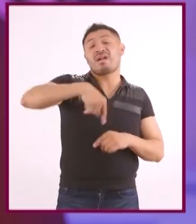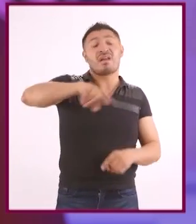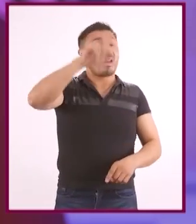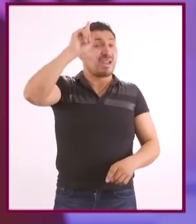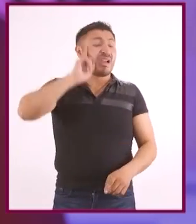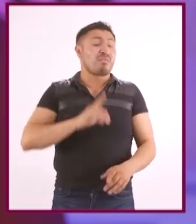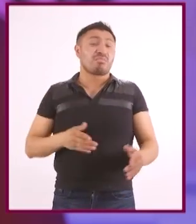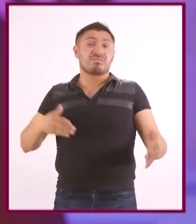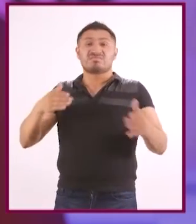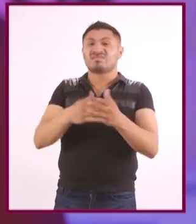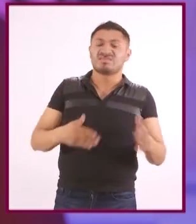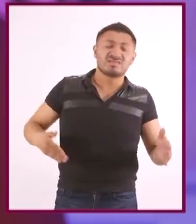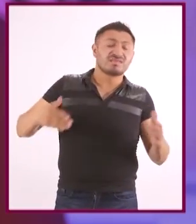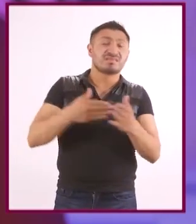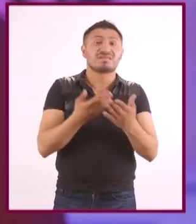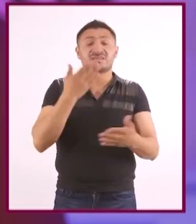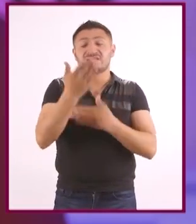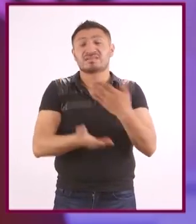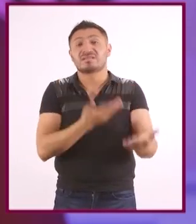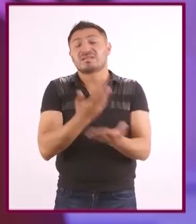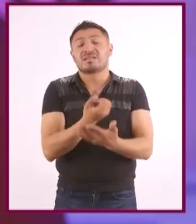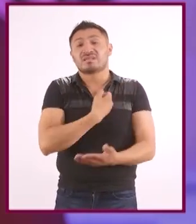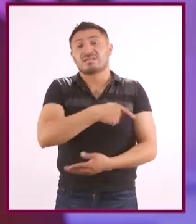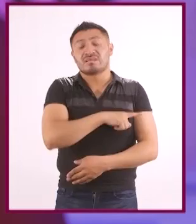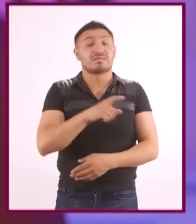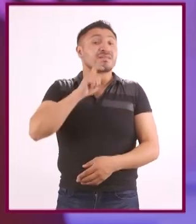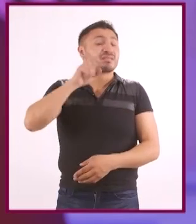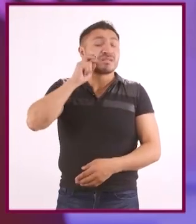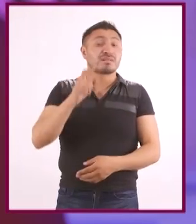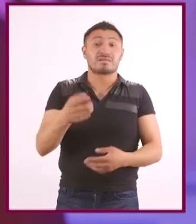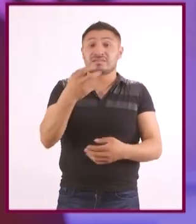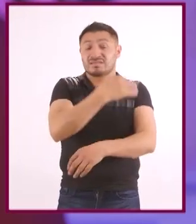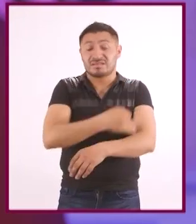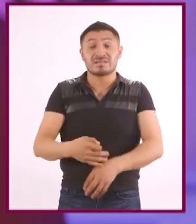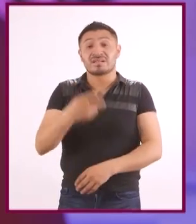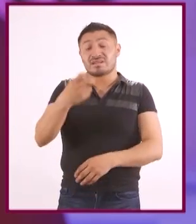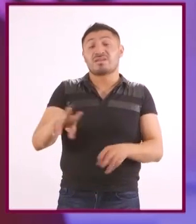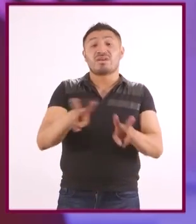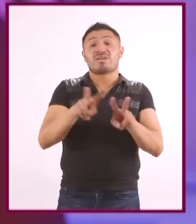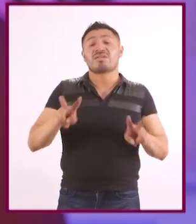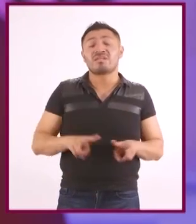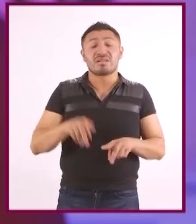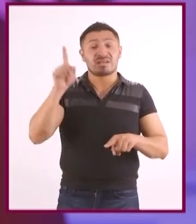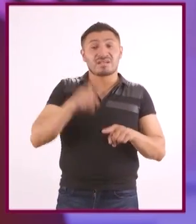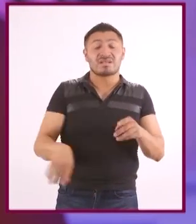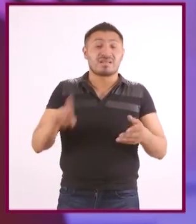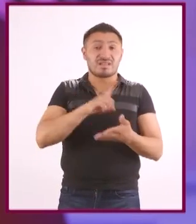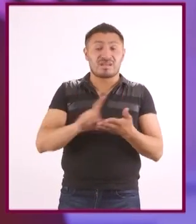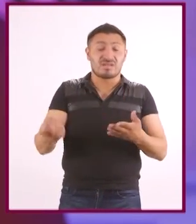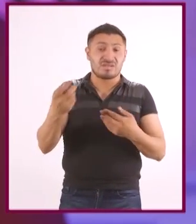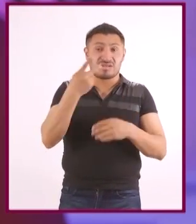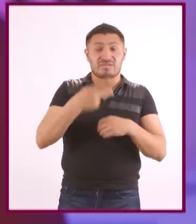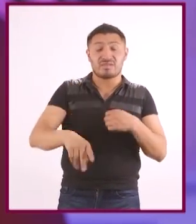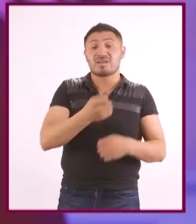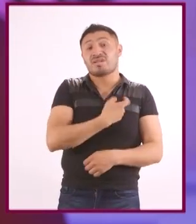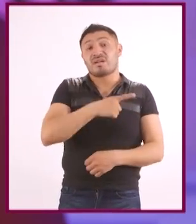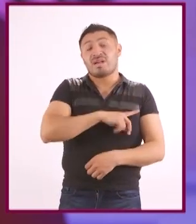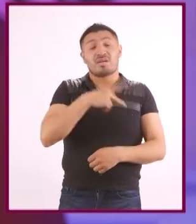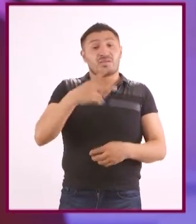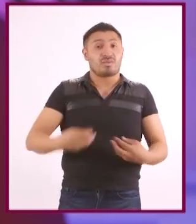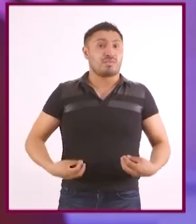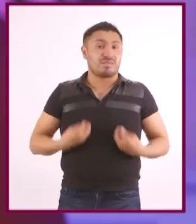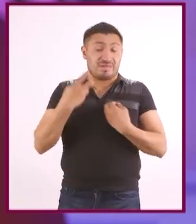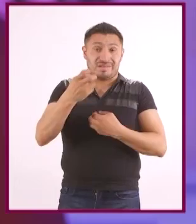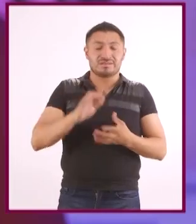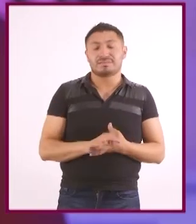los servicios de salud sexual y reproductiva que requieren y que con ello se vulneren sus derechos o se ponga en riesgo su salud e incluso su vida. Y